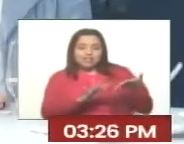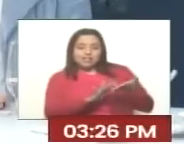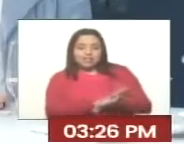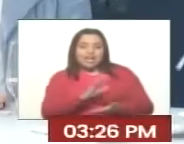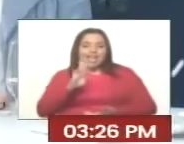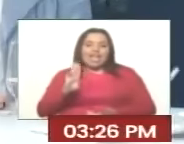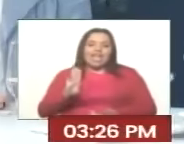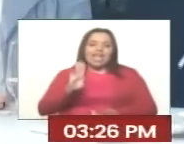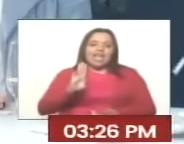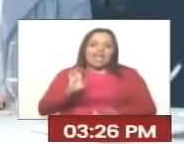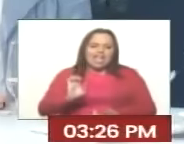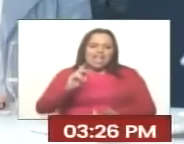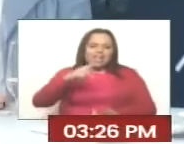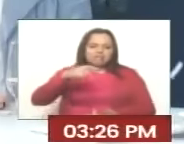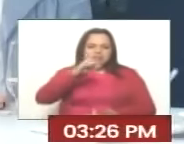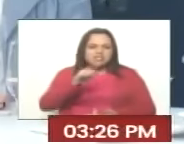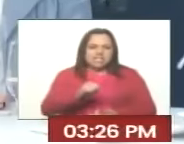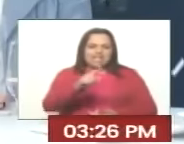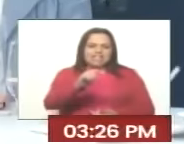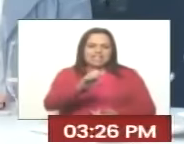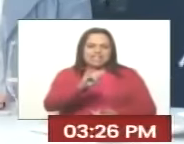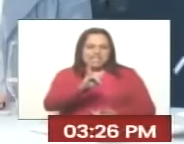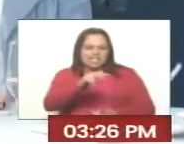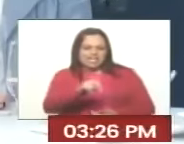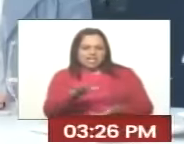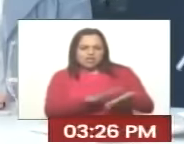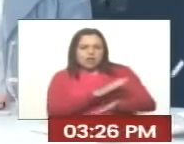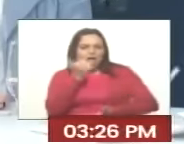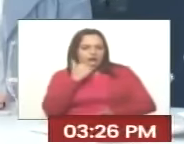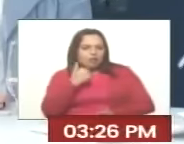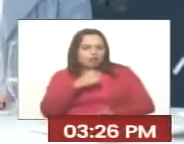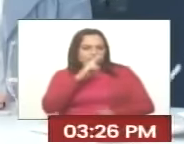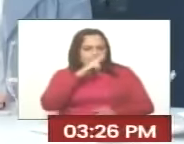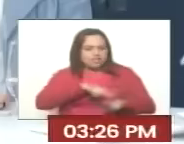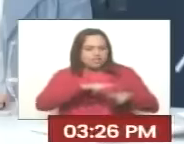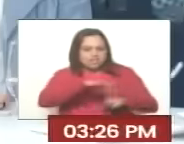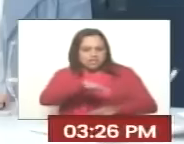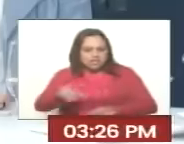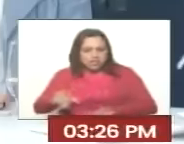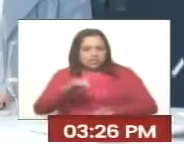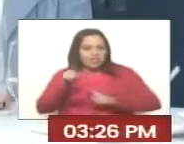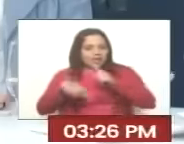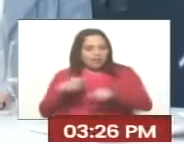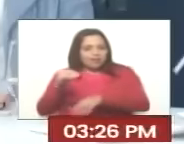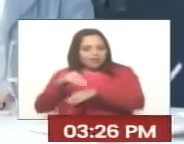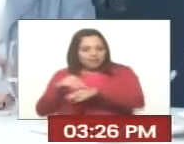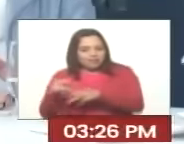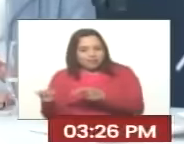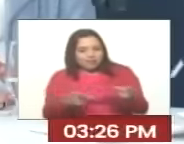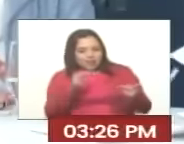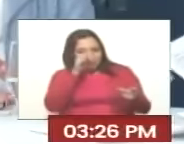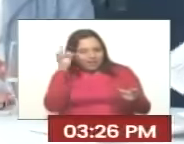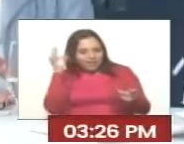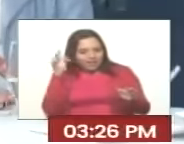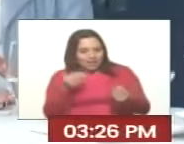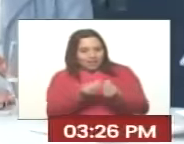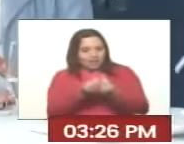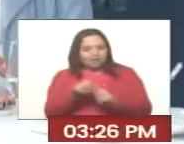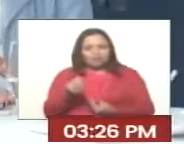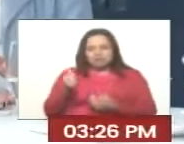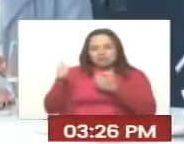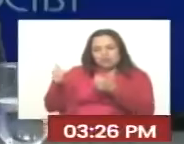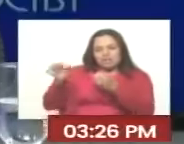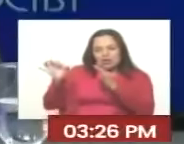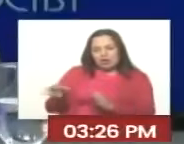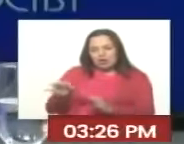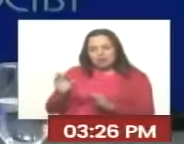Einstein, la lista que salió, sobre el caso evidentemente de abuso de menores. El fiscal ya lo vamos a comprometer para que nos acompañe ese día en el programa. Bueno, muy bien, con mucho